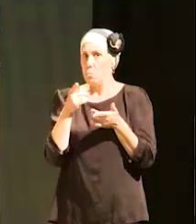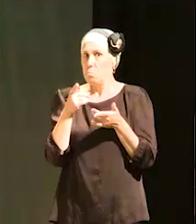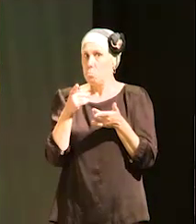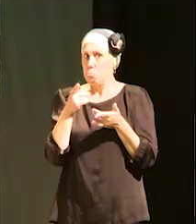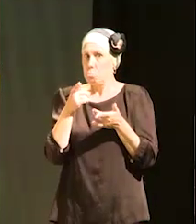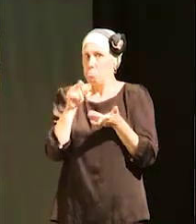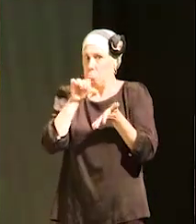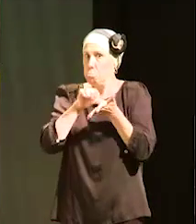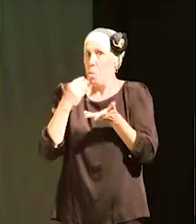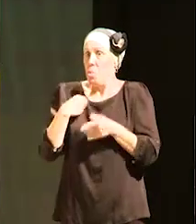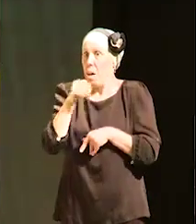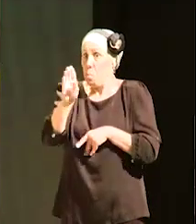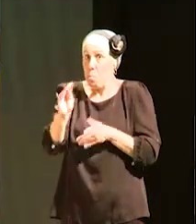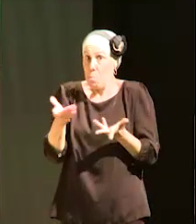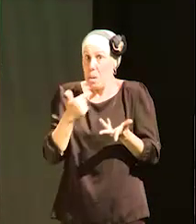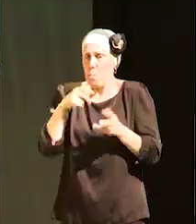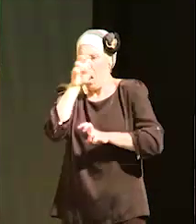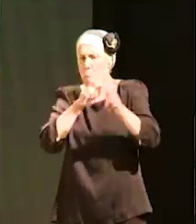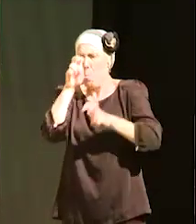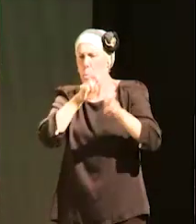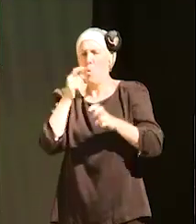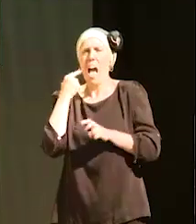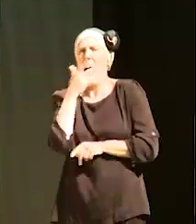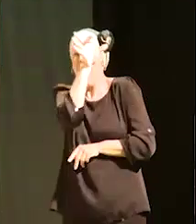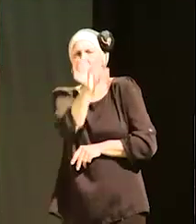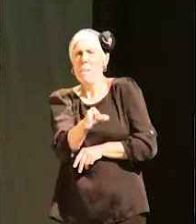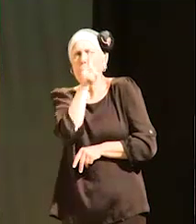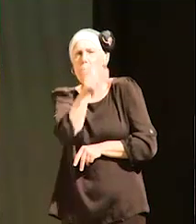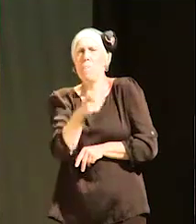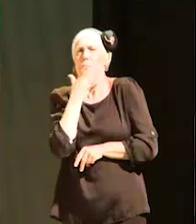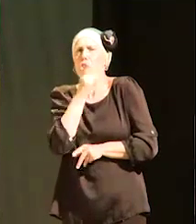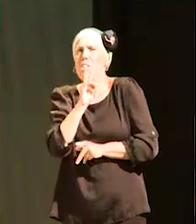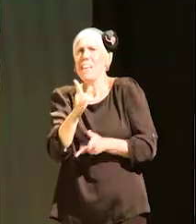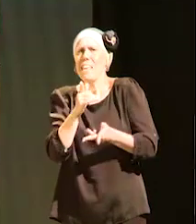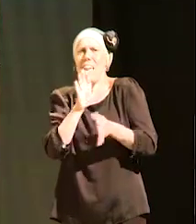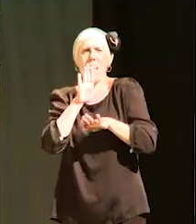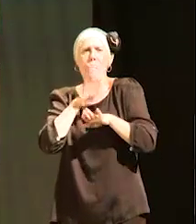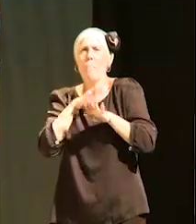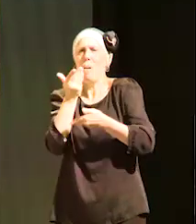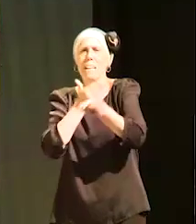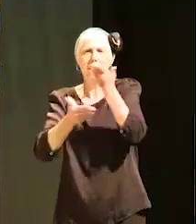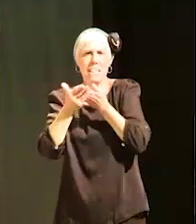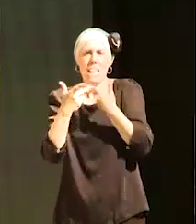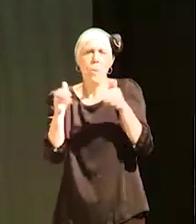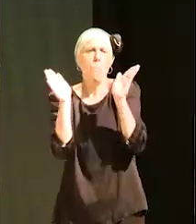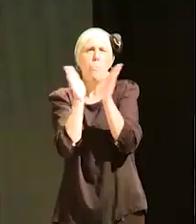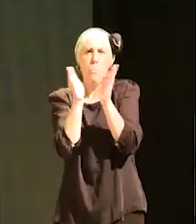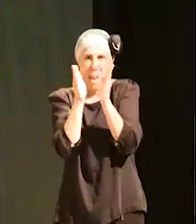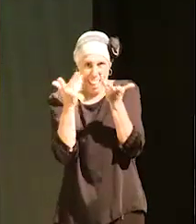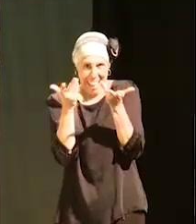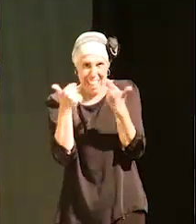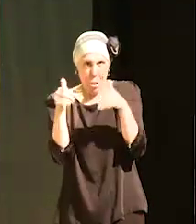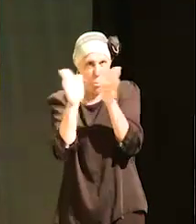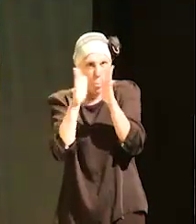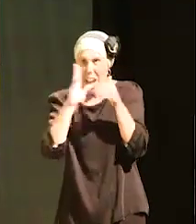buscaremos a alguien no conozco a alguien específico pero allá es chiquito aunque el territorio es así cielo